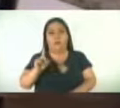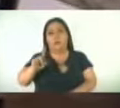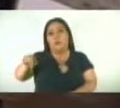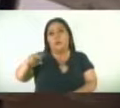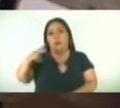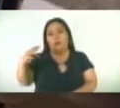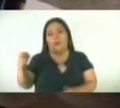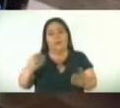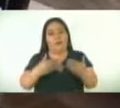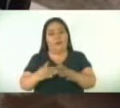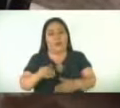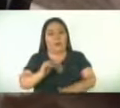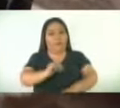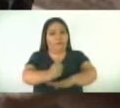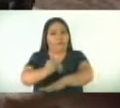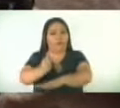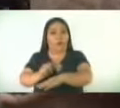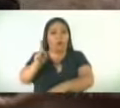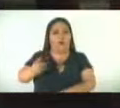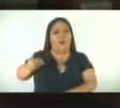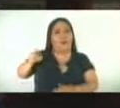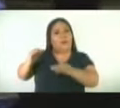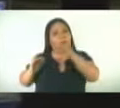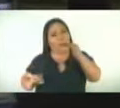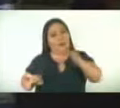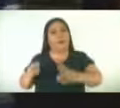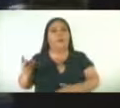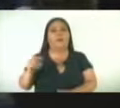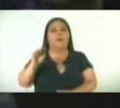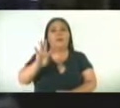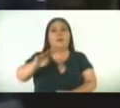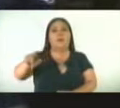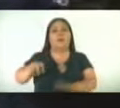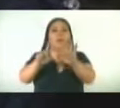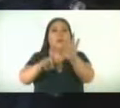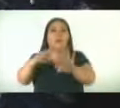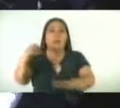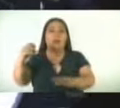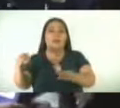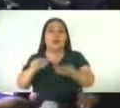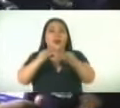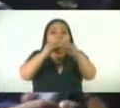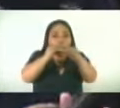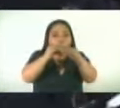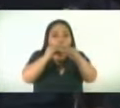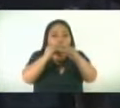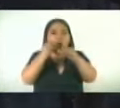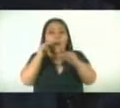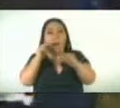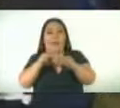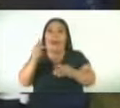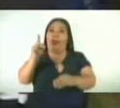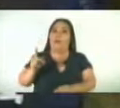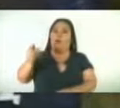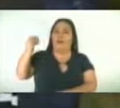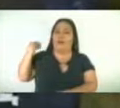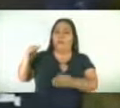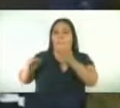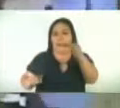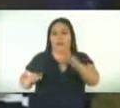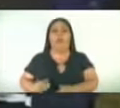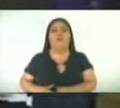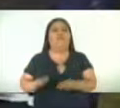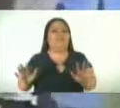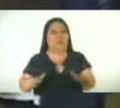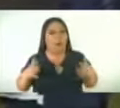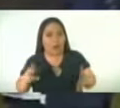operativos más que el año anterior y un incremento de 4.600 pruebas más de alcoholemia que en 2023. La finalidad,